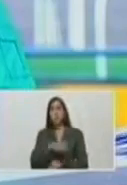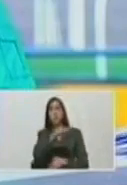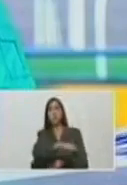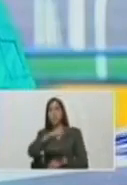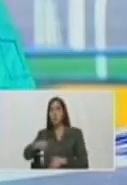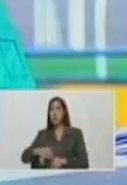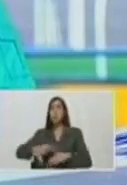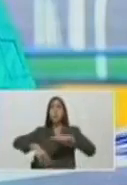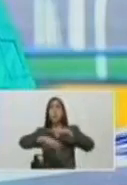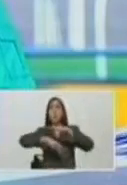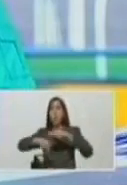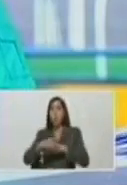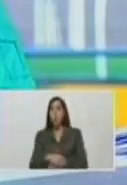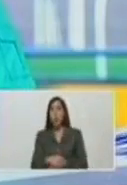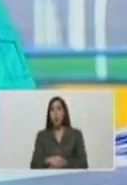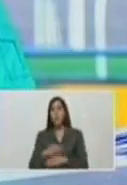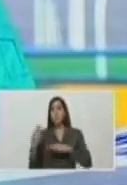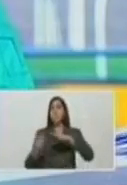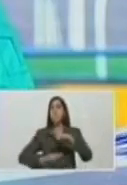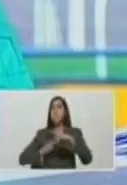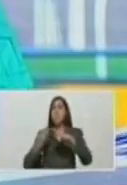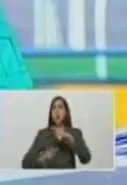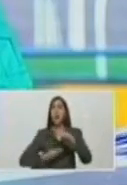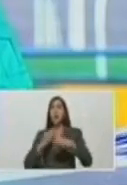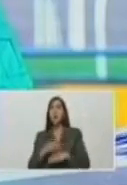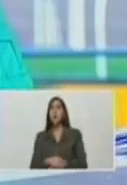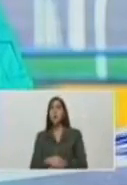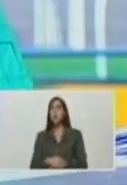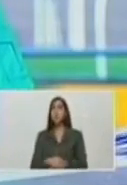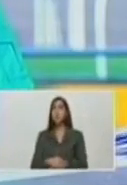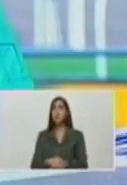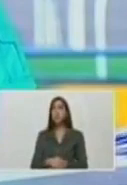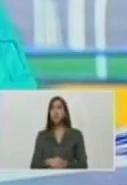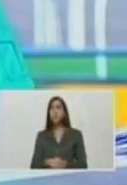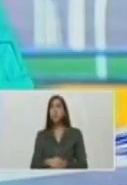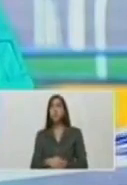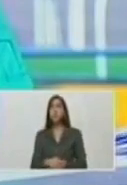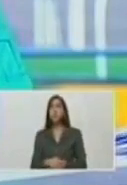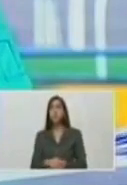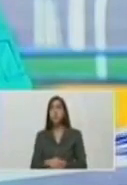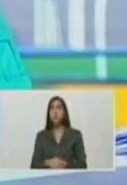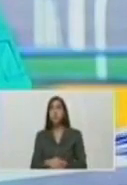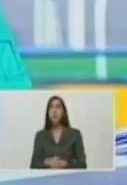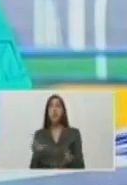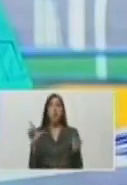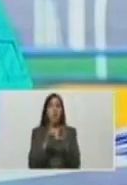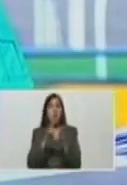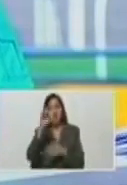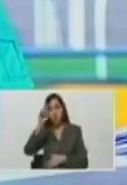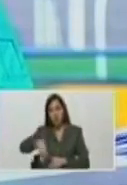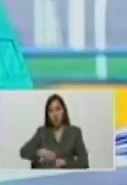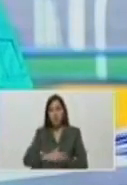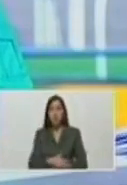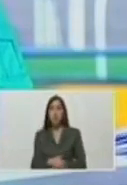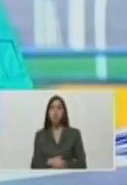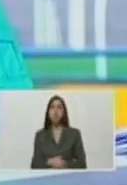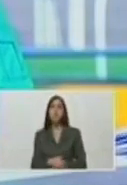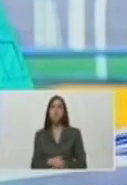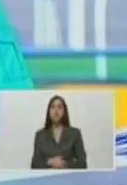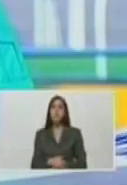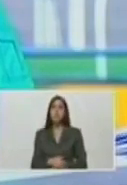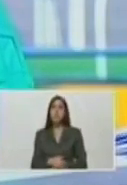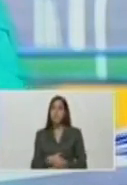inicial, primaria y la educación básica o llamada secundaria, los liceos. Eso